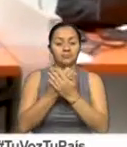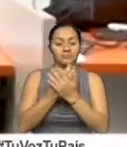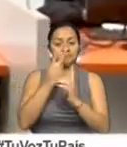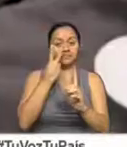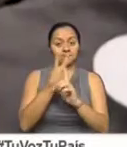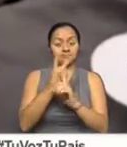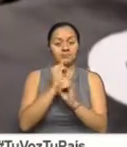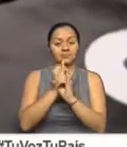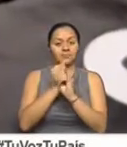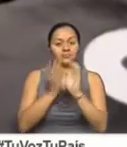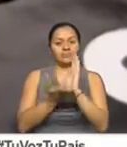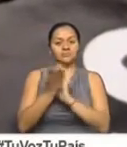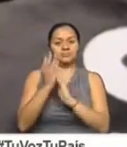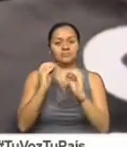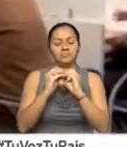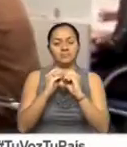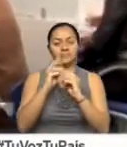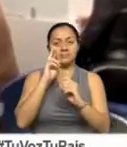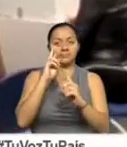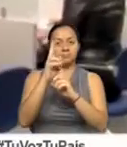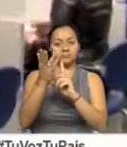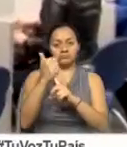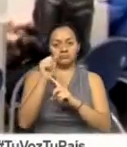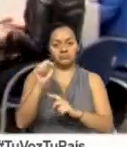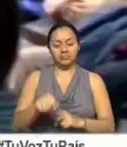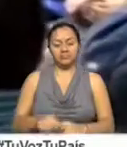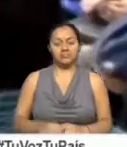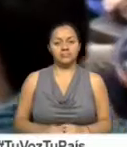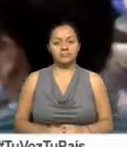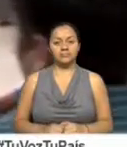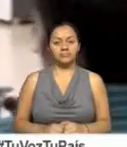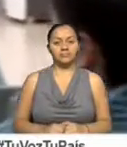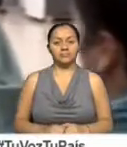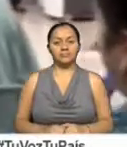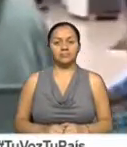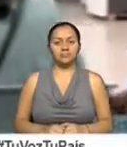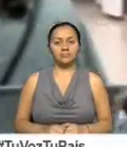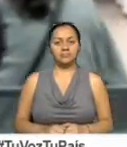entidad sobrepasará dicha proyección. Caterina Morejón, Noticiero Ciudadano.